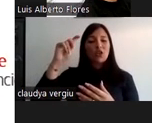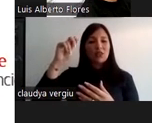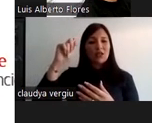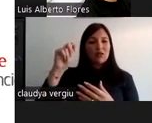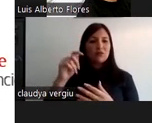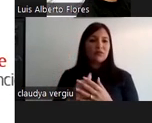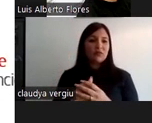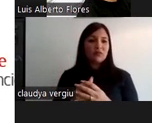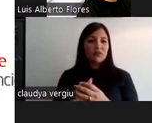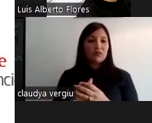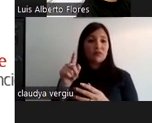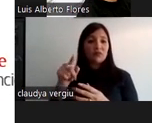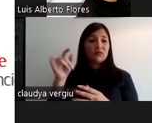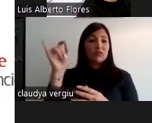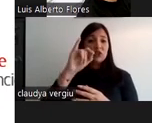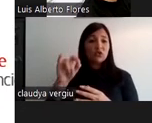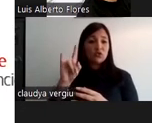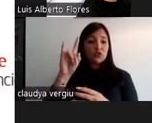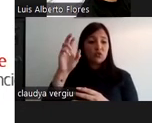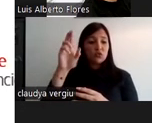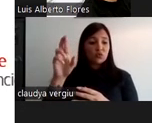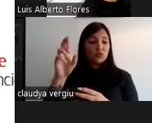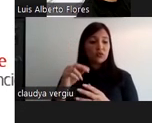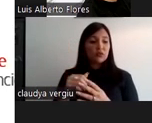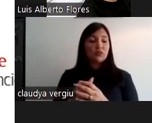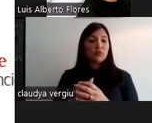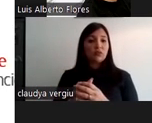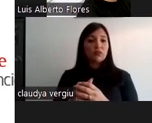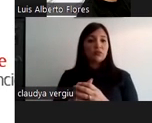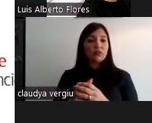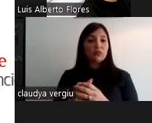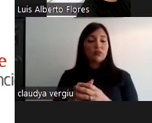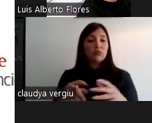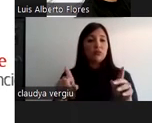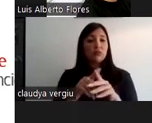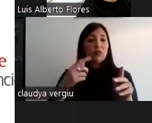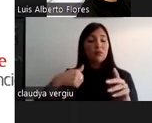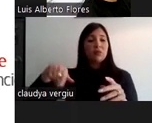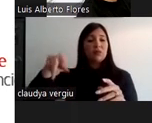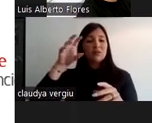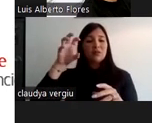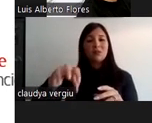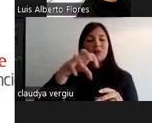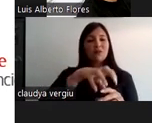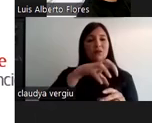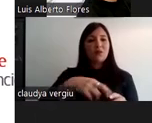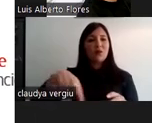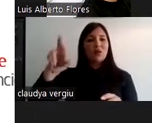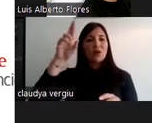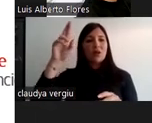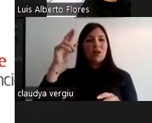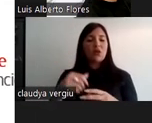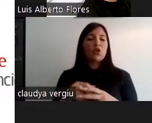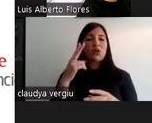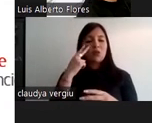con un treinta y ocho por ciento y Norte con treinta y tres por ciento son las principales macrorregiones que se vivían tenían mayor intención